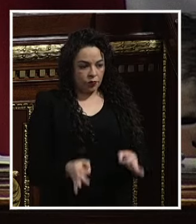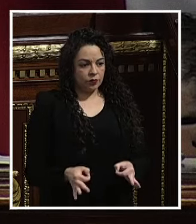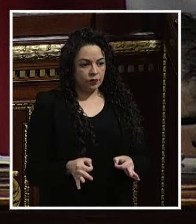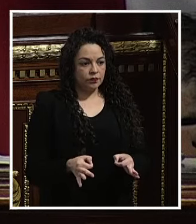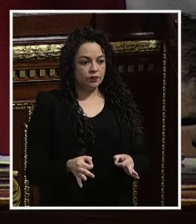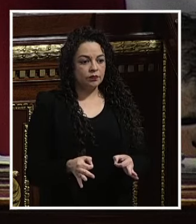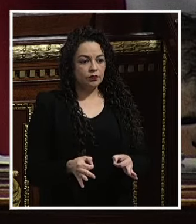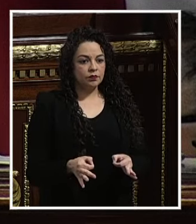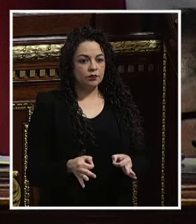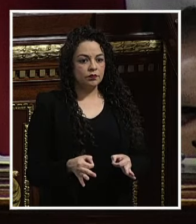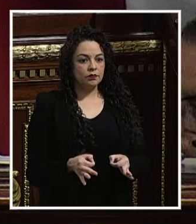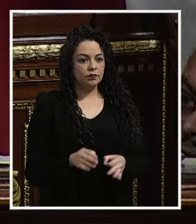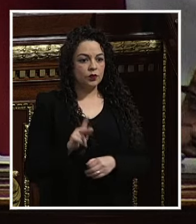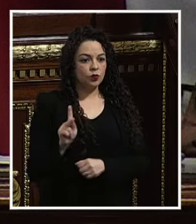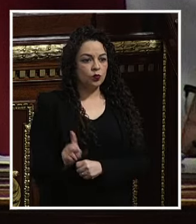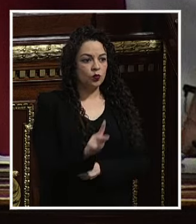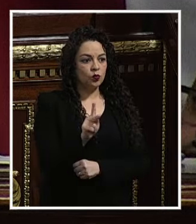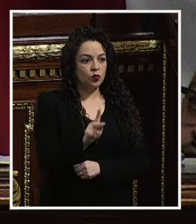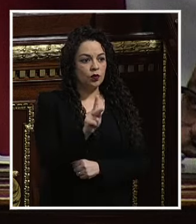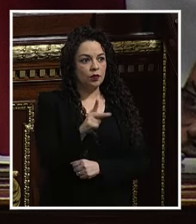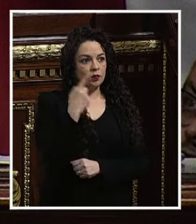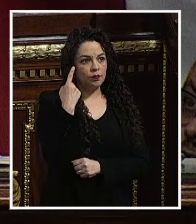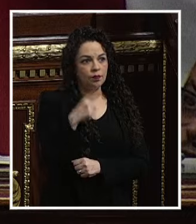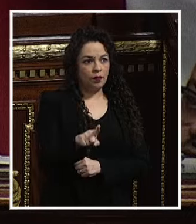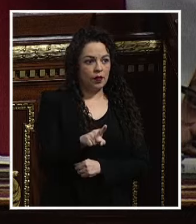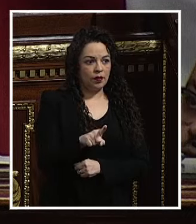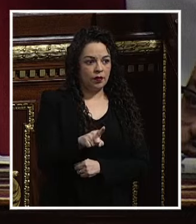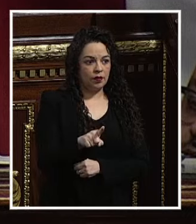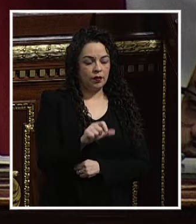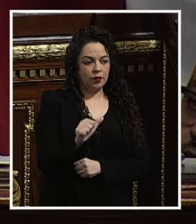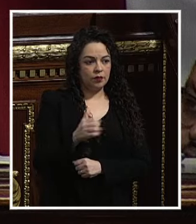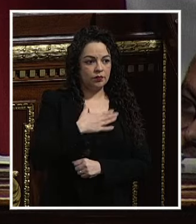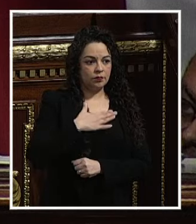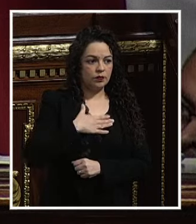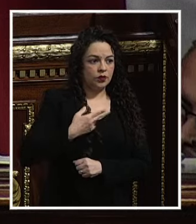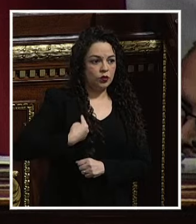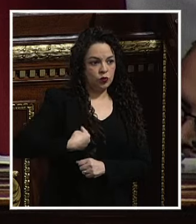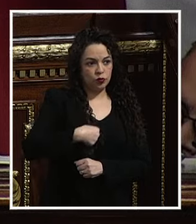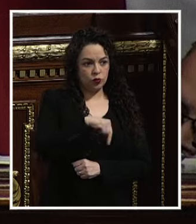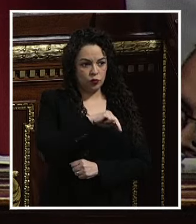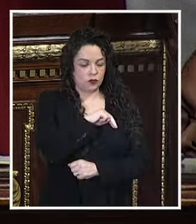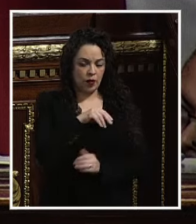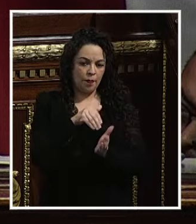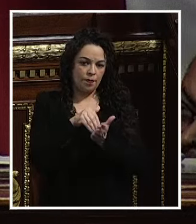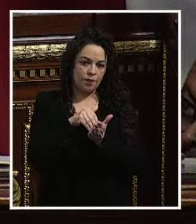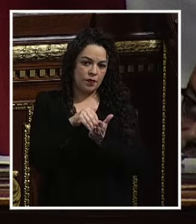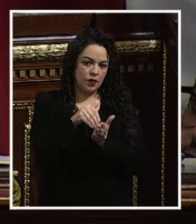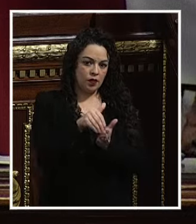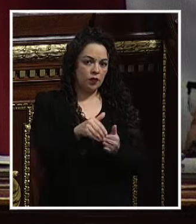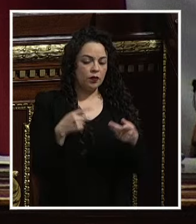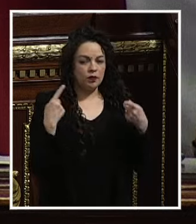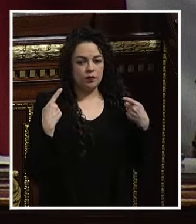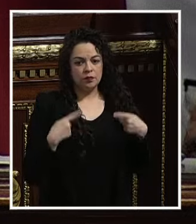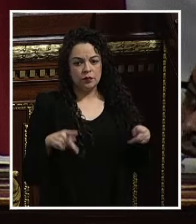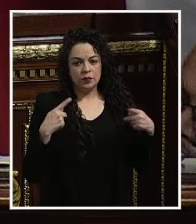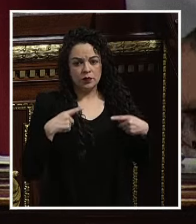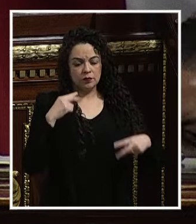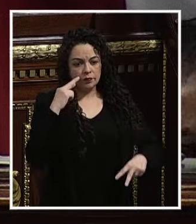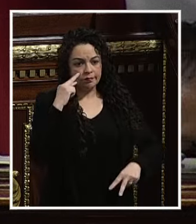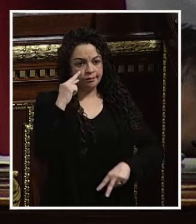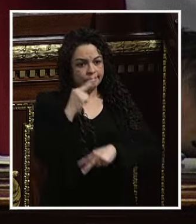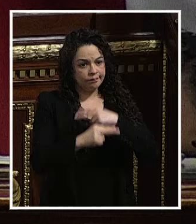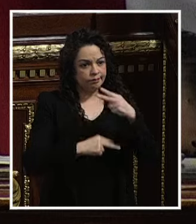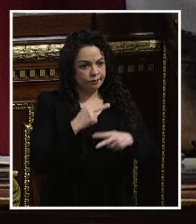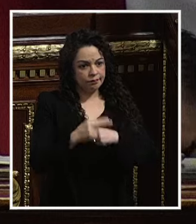que el pueblo impone a esta soberanía. Millones de capitalinas y capitalinos depositaron